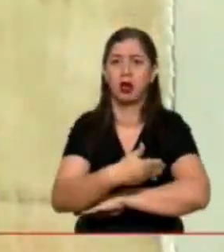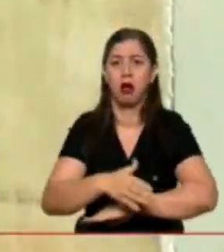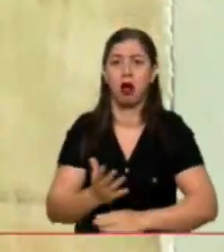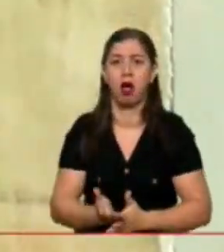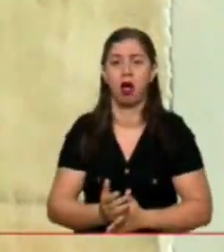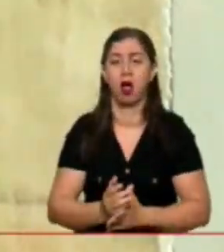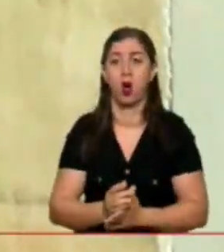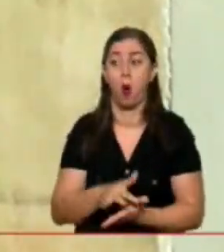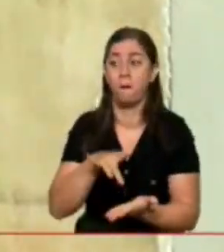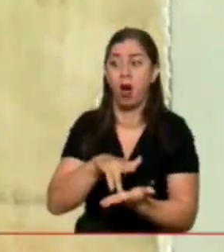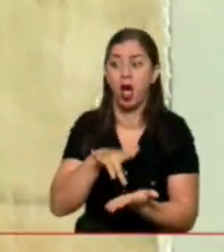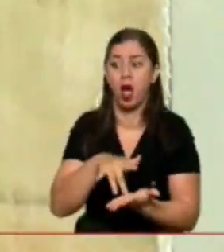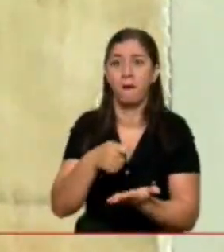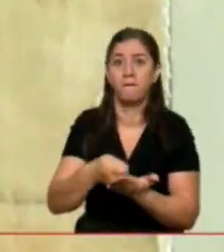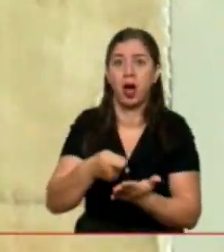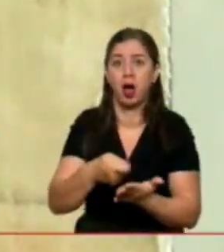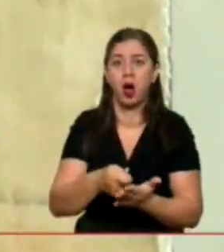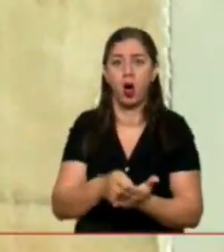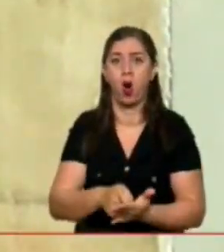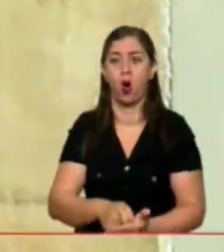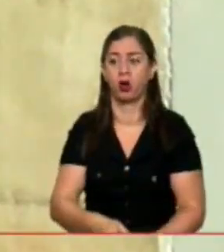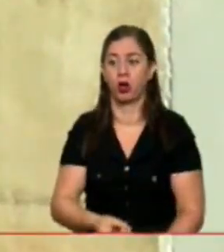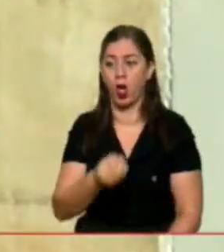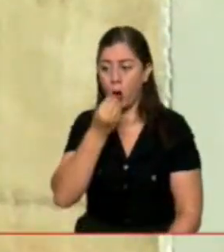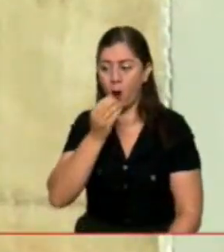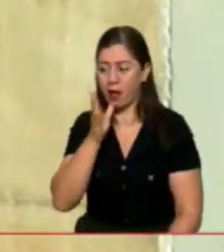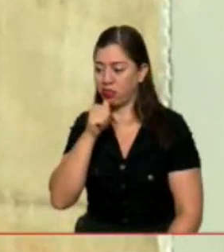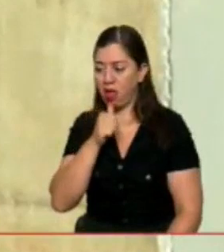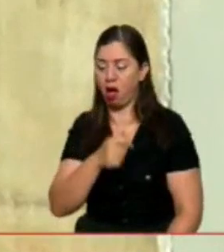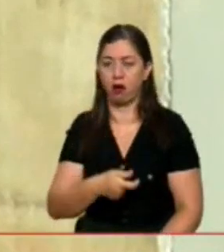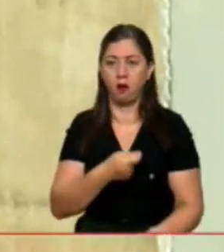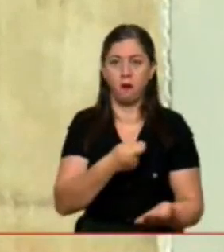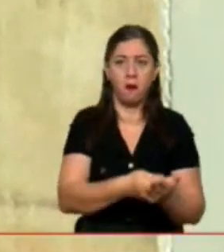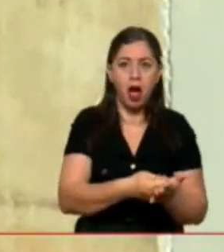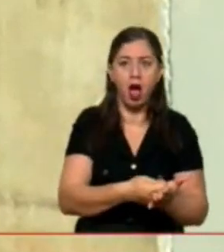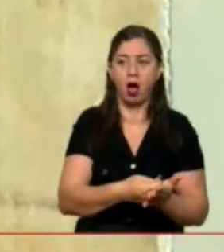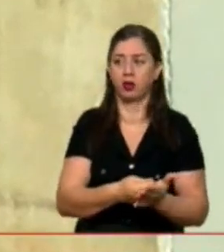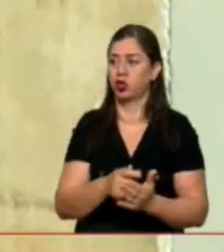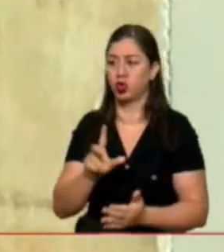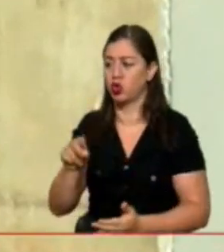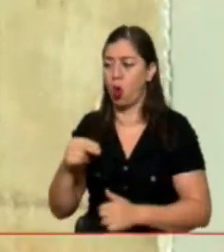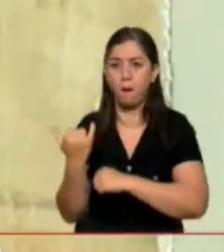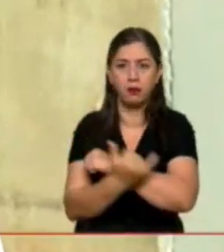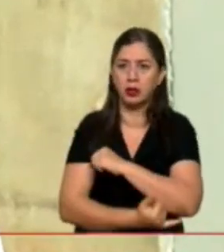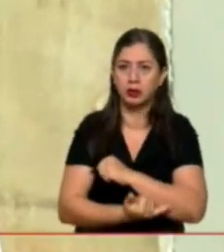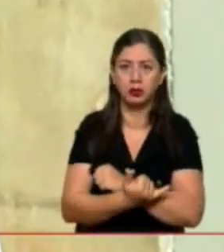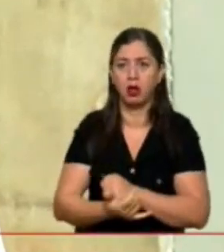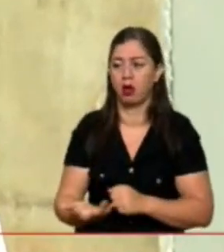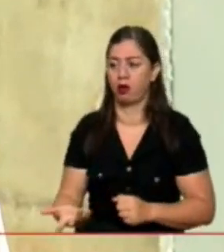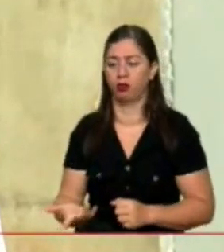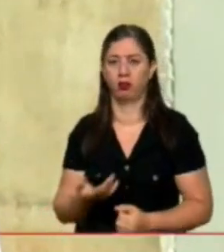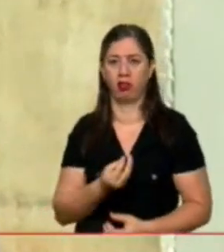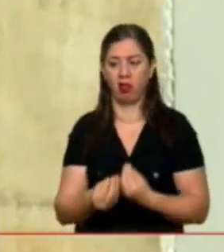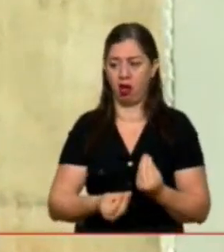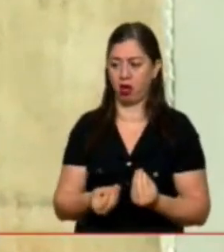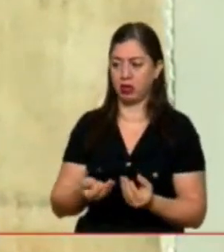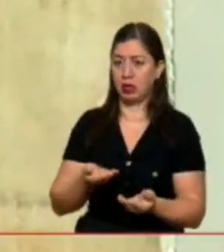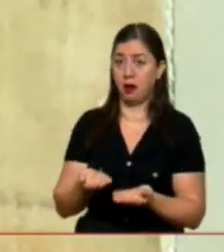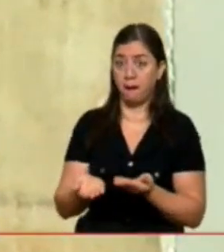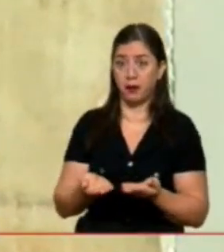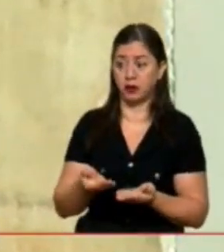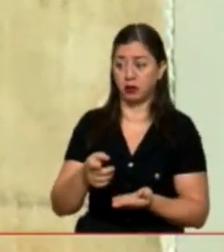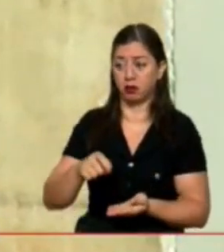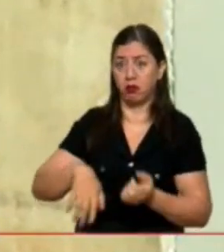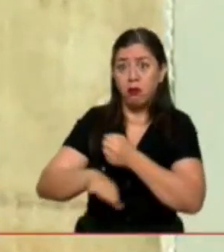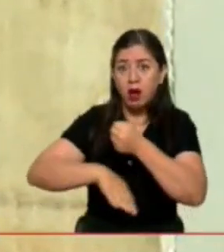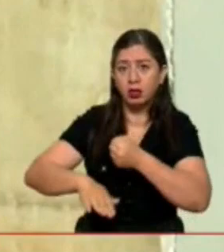llegado al gota a gota, hay personas que han dejado de comer, personas que dejan de pasear, personas que dejan de recibir sus necesidades